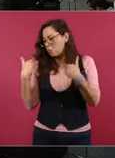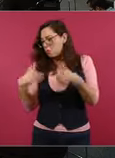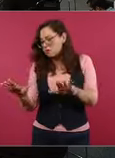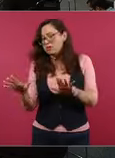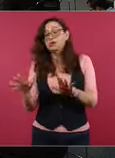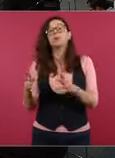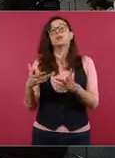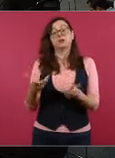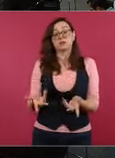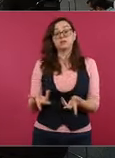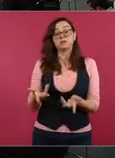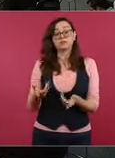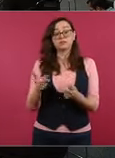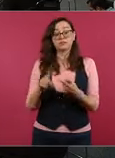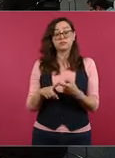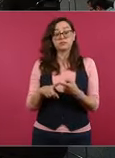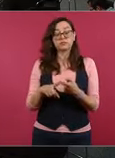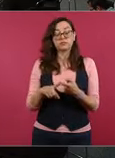estudió